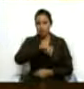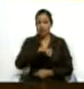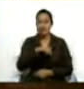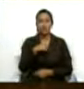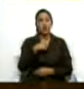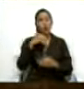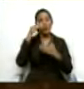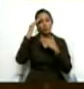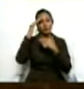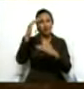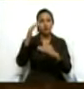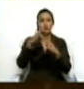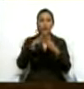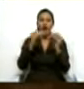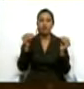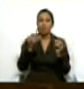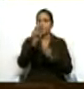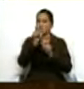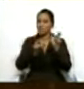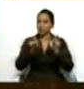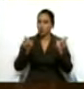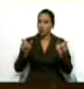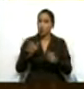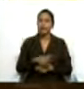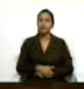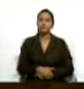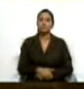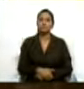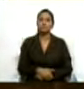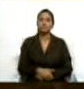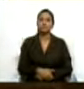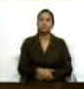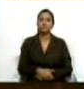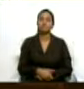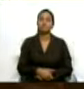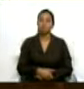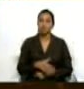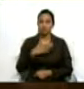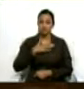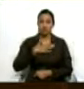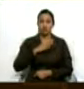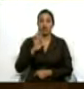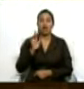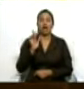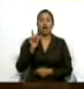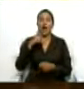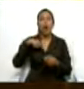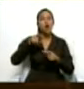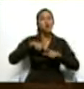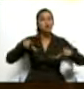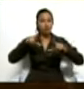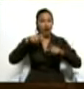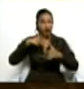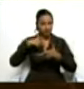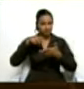saludo. Me están llegando ahorita aquí ya anocheciendo, hoy